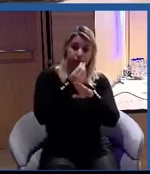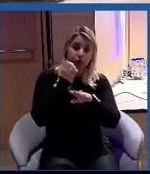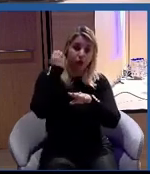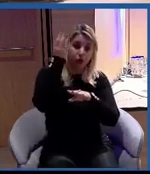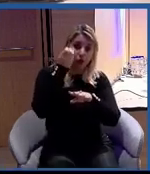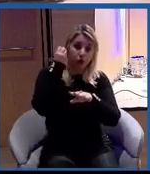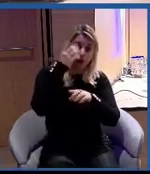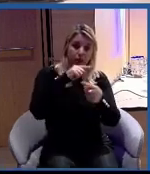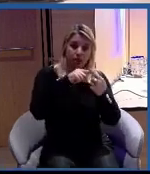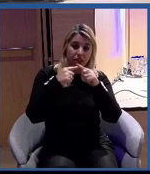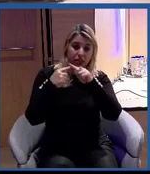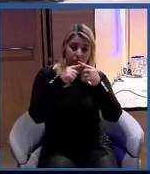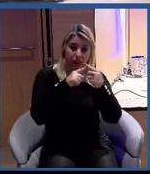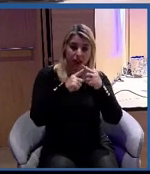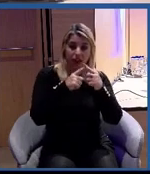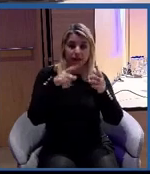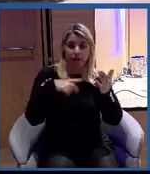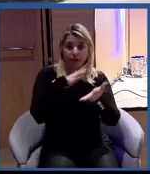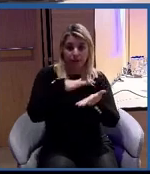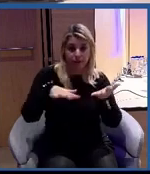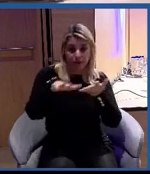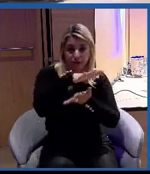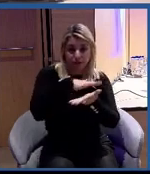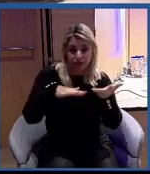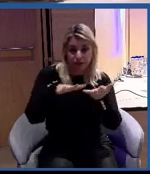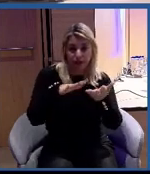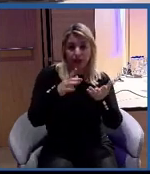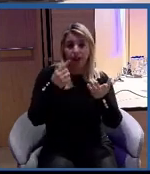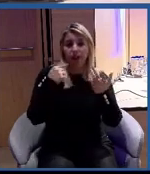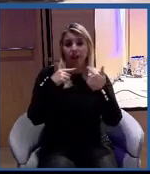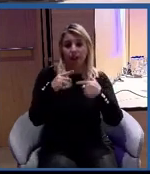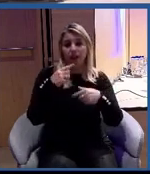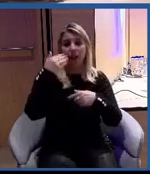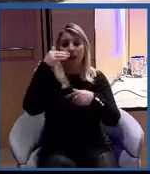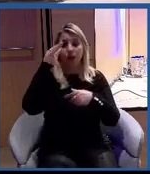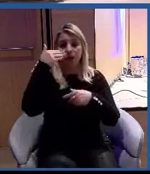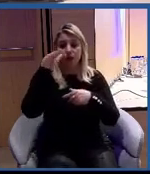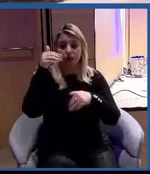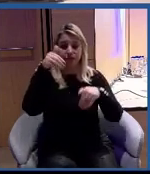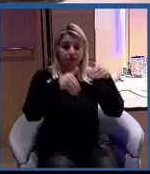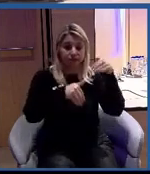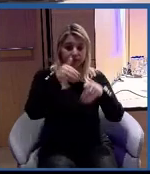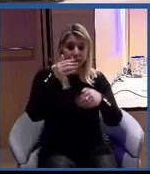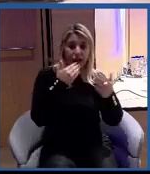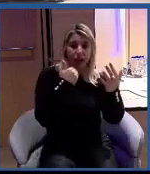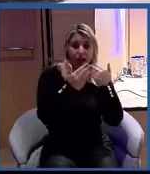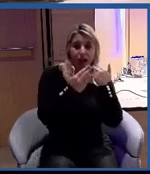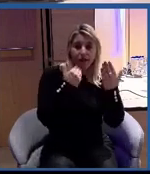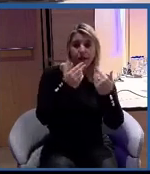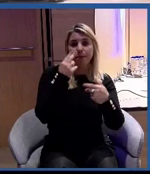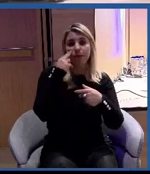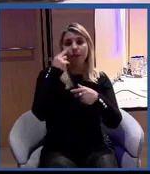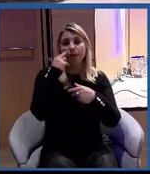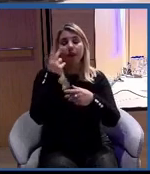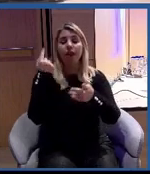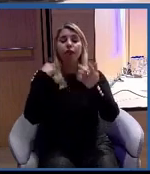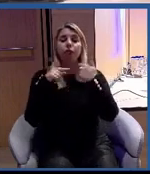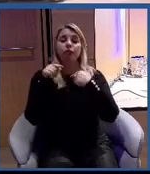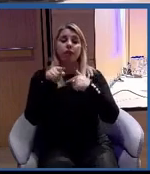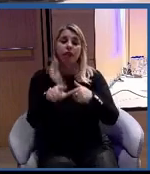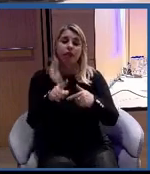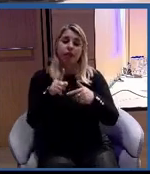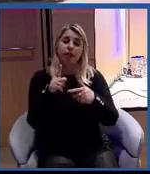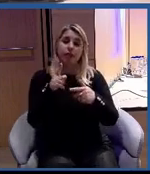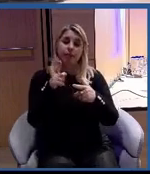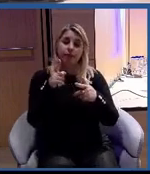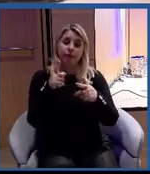la situación se le obliga a la autoridad electoral a hablar sobre el problema eh Y entonces se instala una